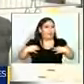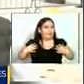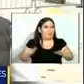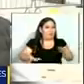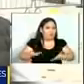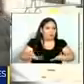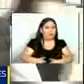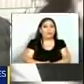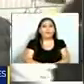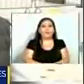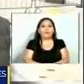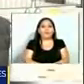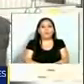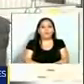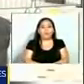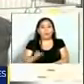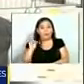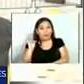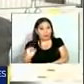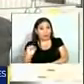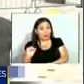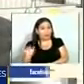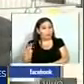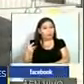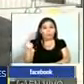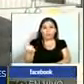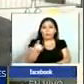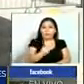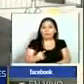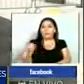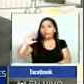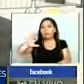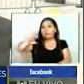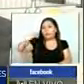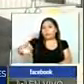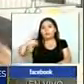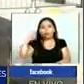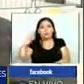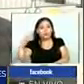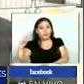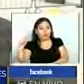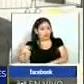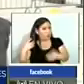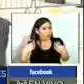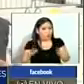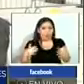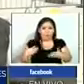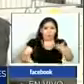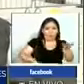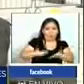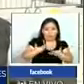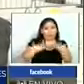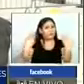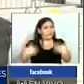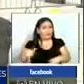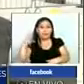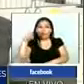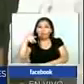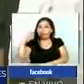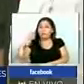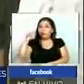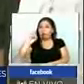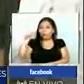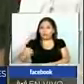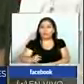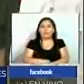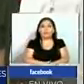Y acá Trabajan 5 mil personas Cuando la capacidad Del centro comercial Cuando tienes El 100% De tiendas Operativas